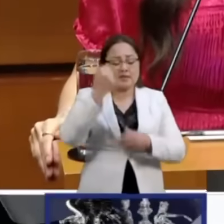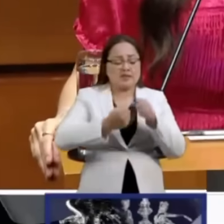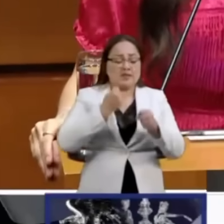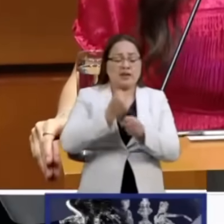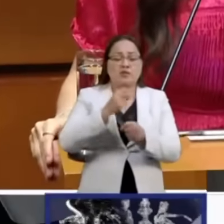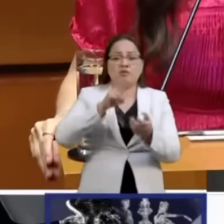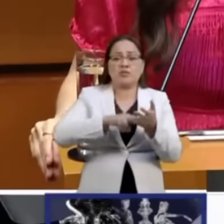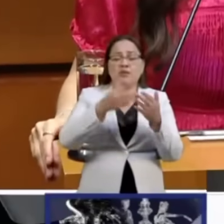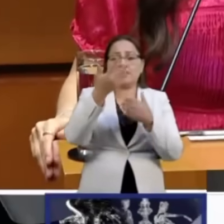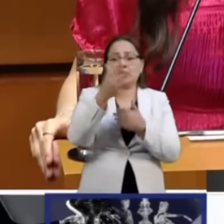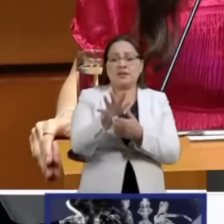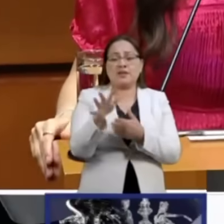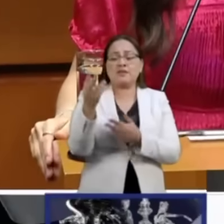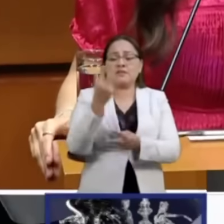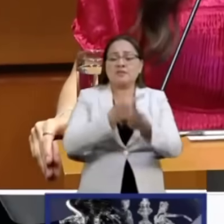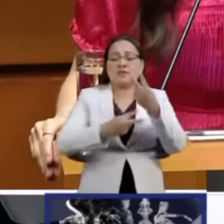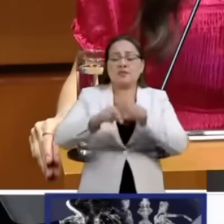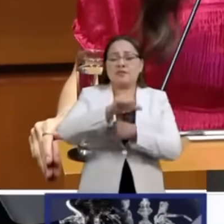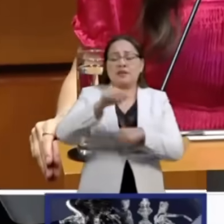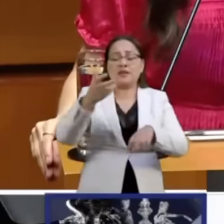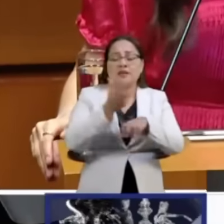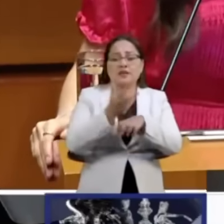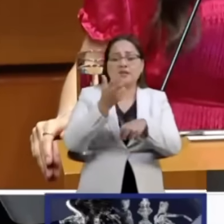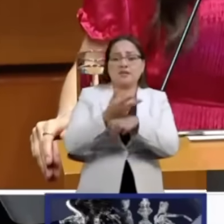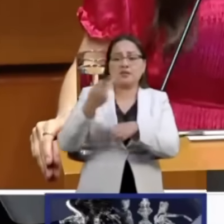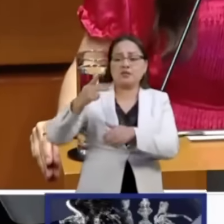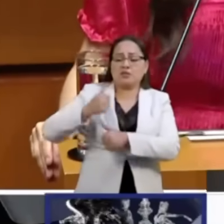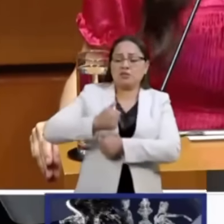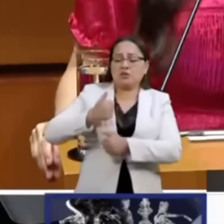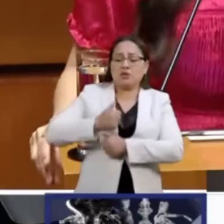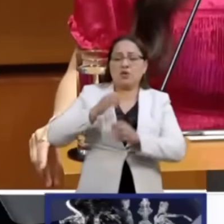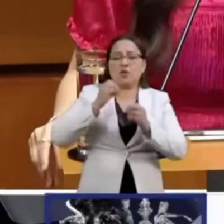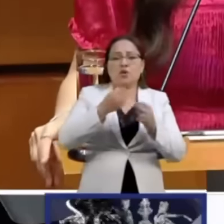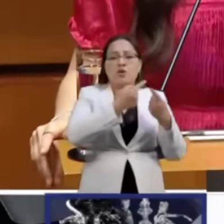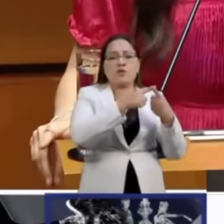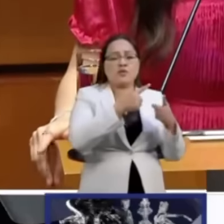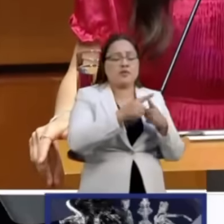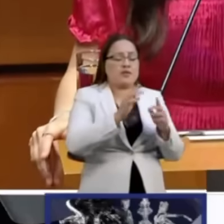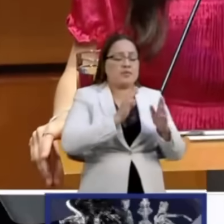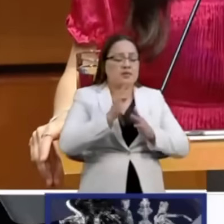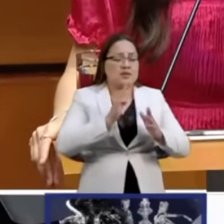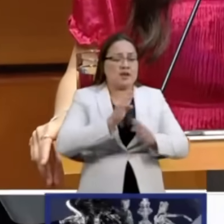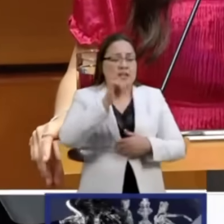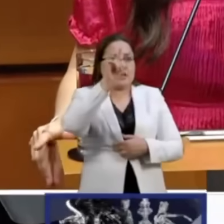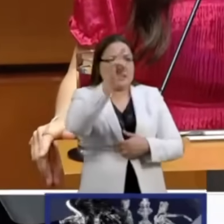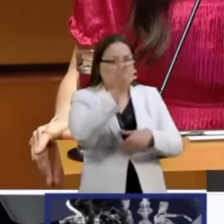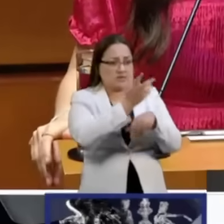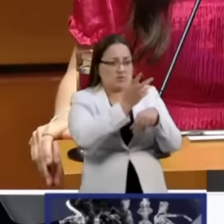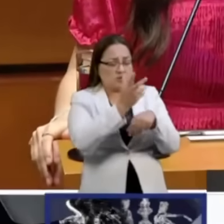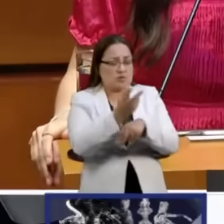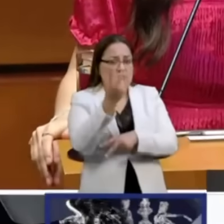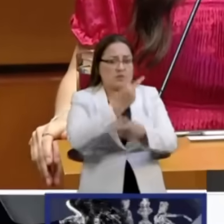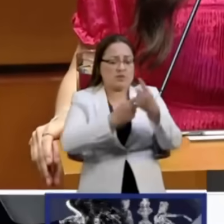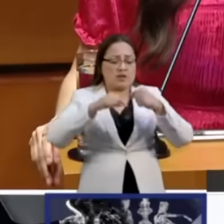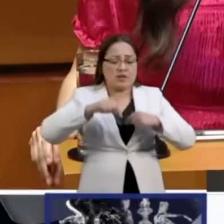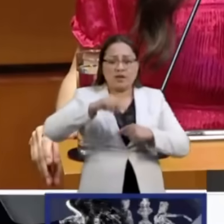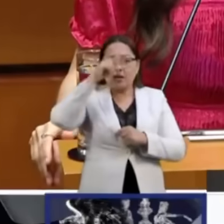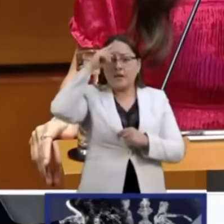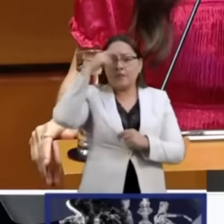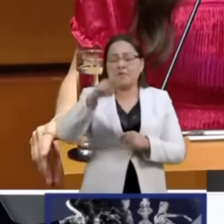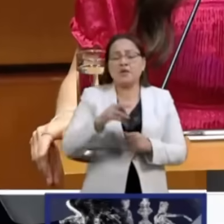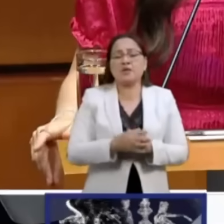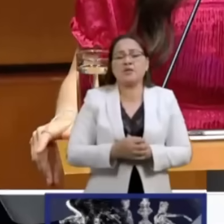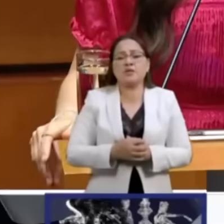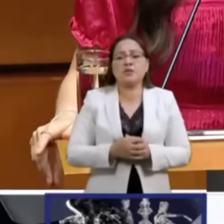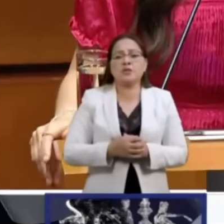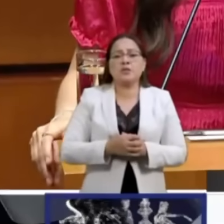permitió la entrada de tropas norteamericanas o de elementos norteamericanos, para no ponerlo muy dramático, a nuestro país, y que